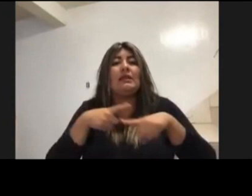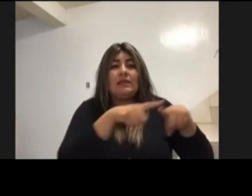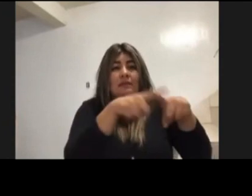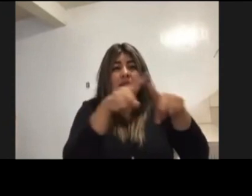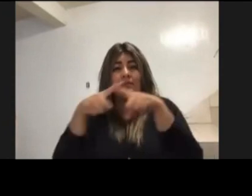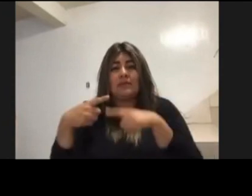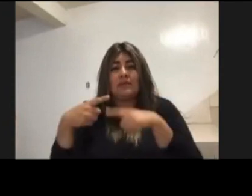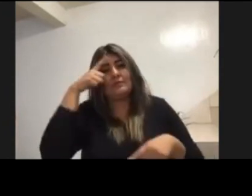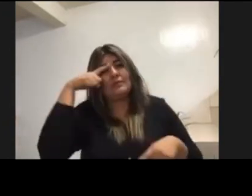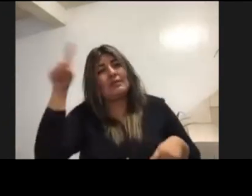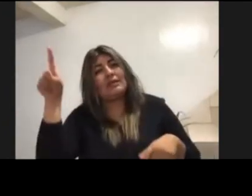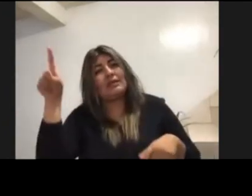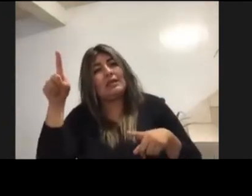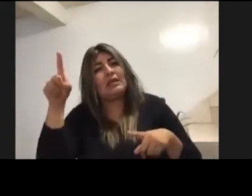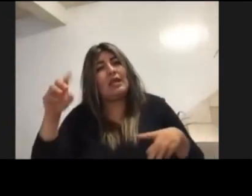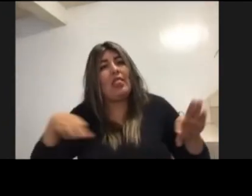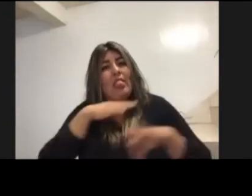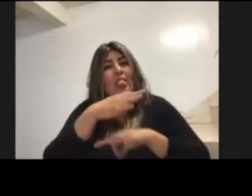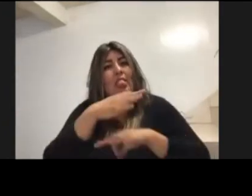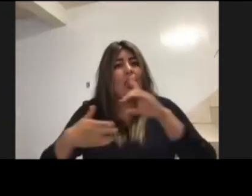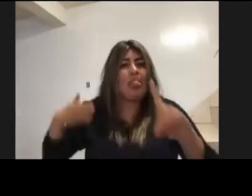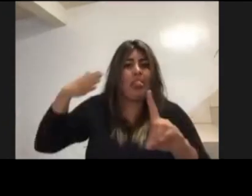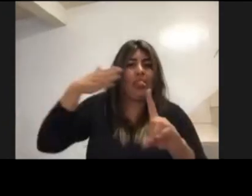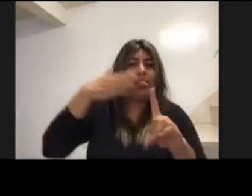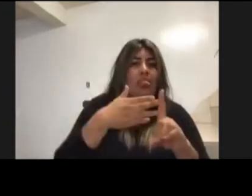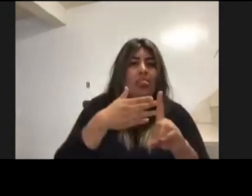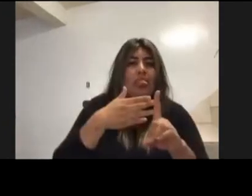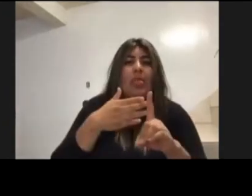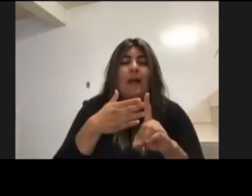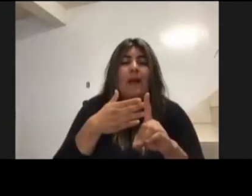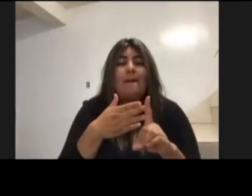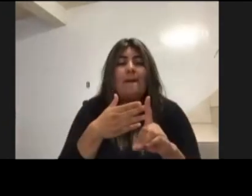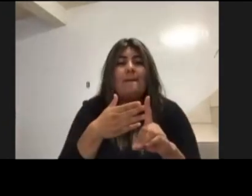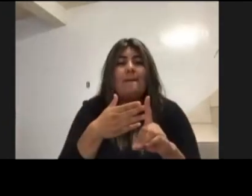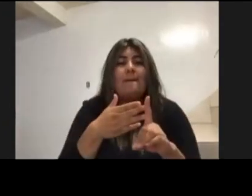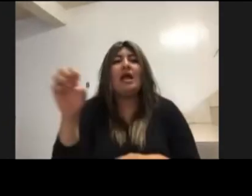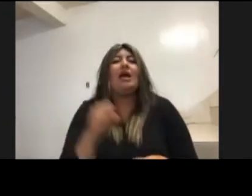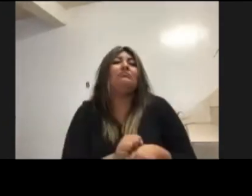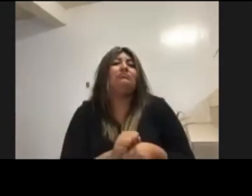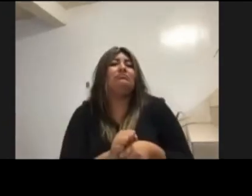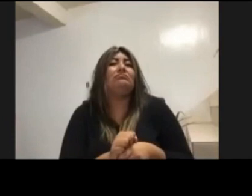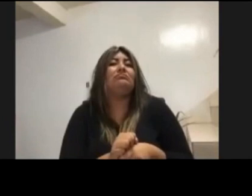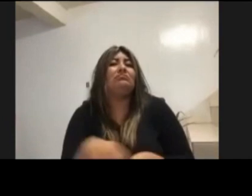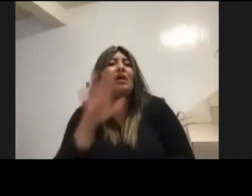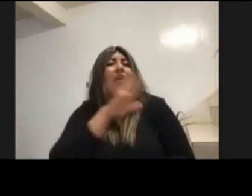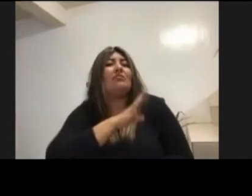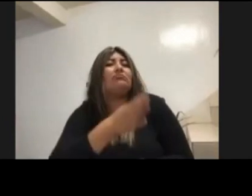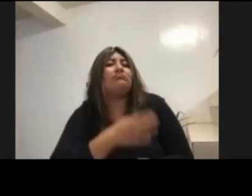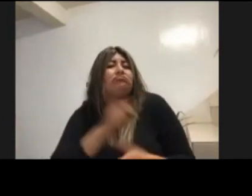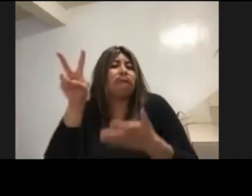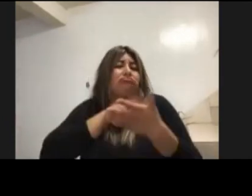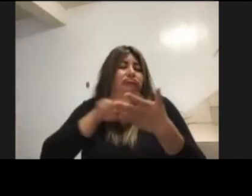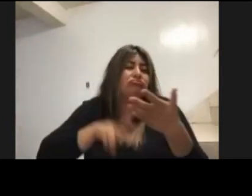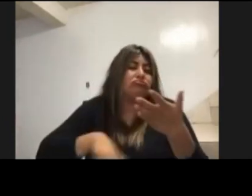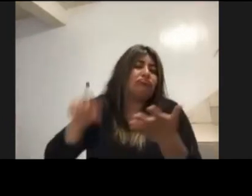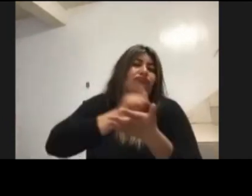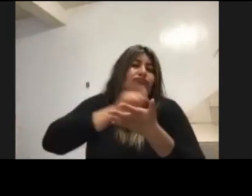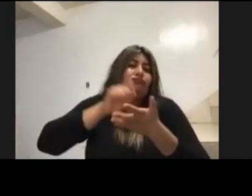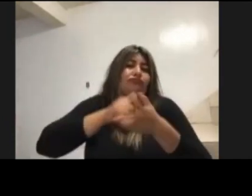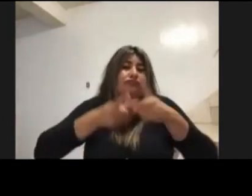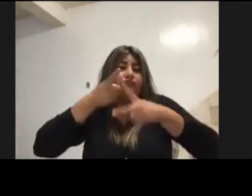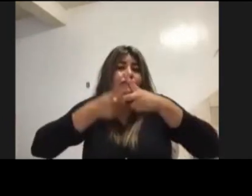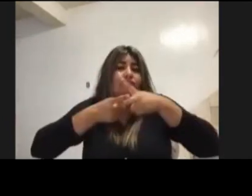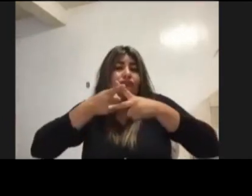Para enfocar objetivos específicos en español, o sea, en lectura, escritura y matemáticas, y tener